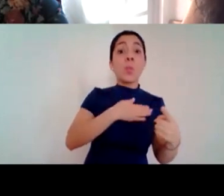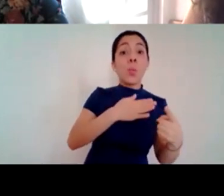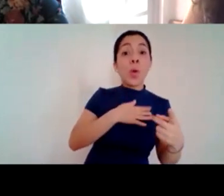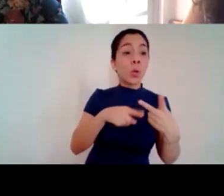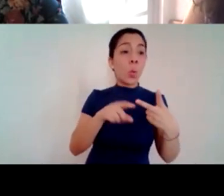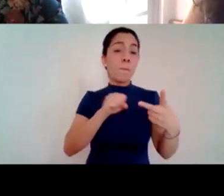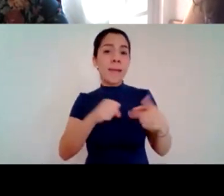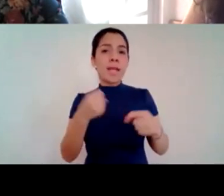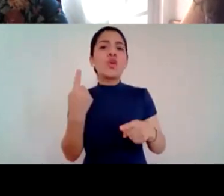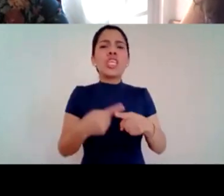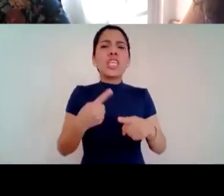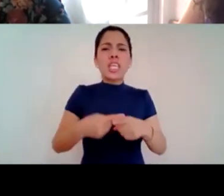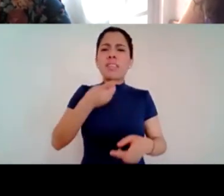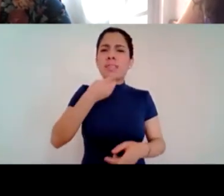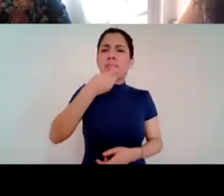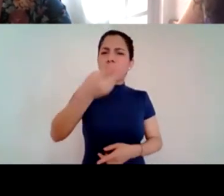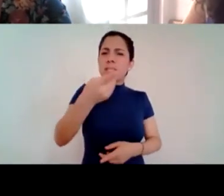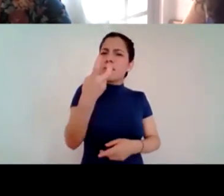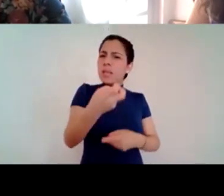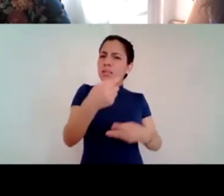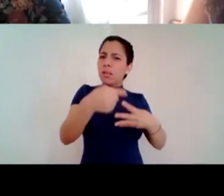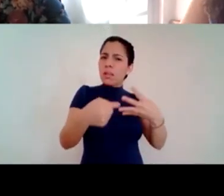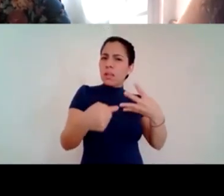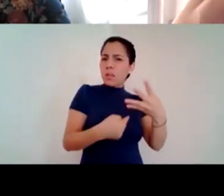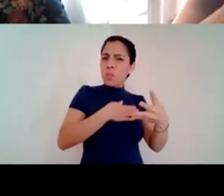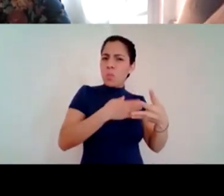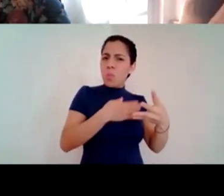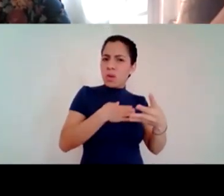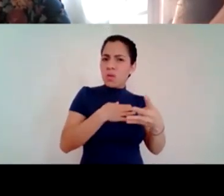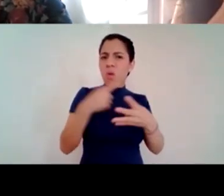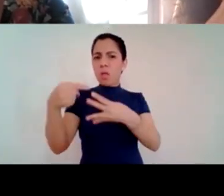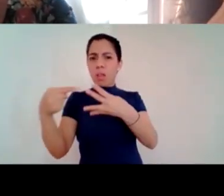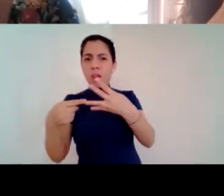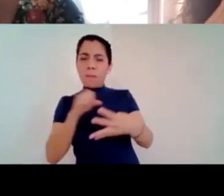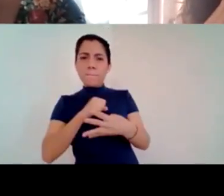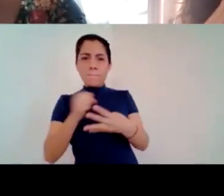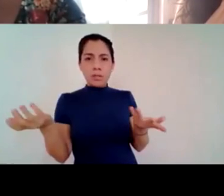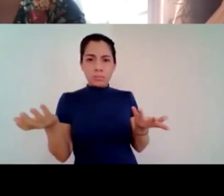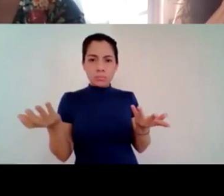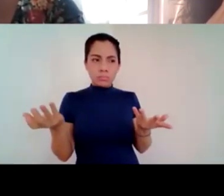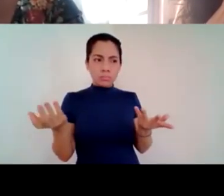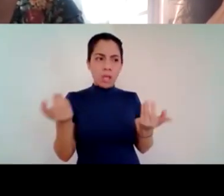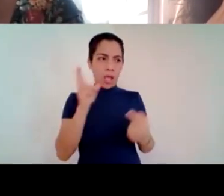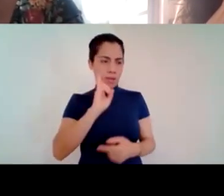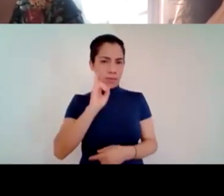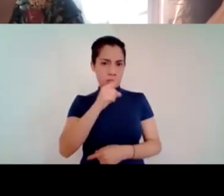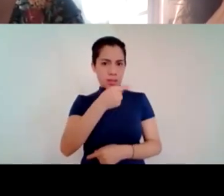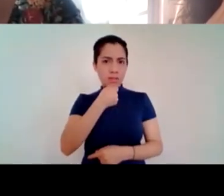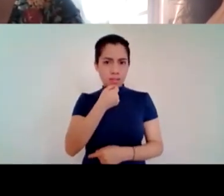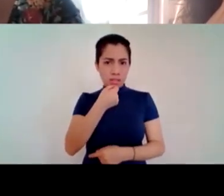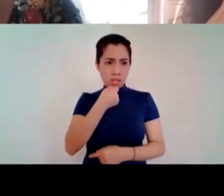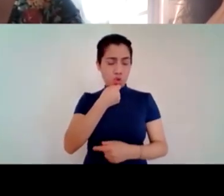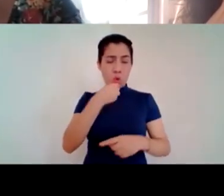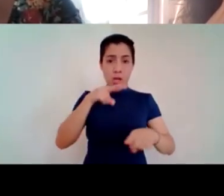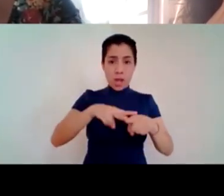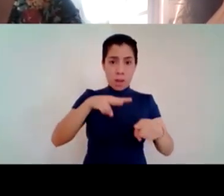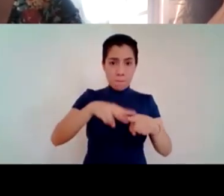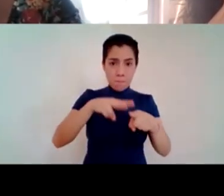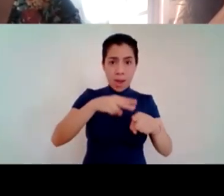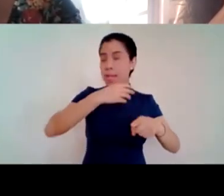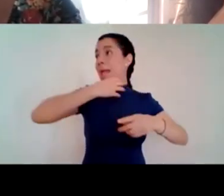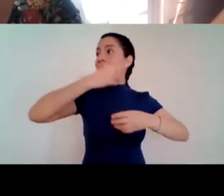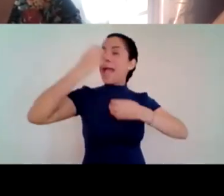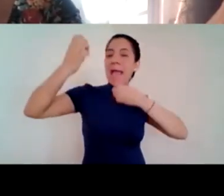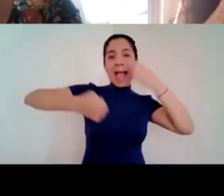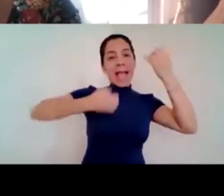ver con el contexto en el que ese niño o niña está porque si está en el parque pues qué bueno que esté gritando y jugando y